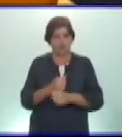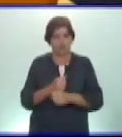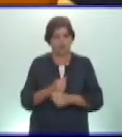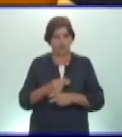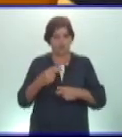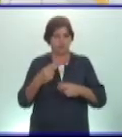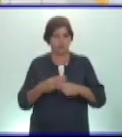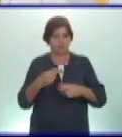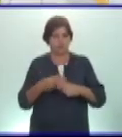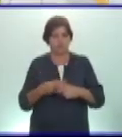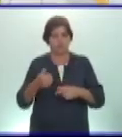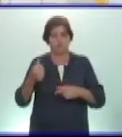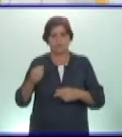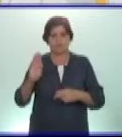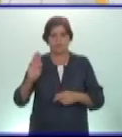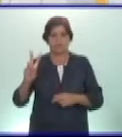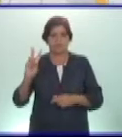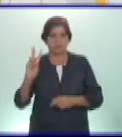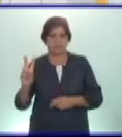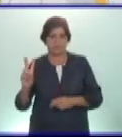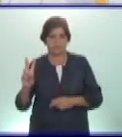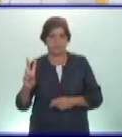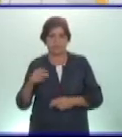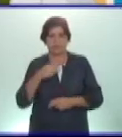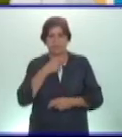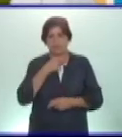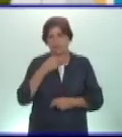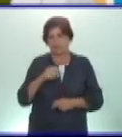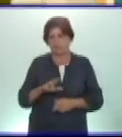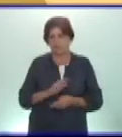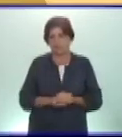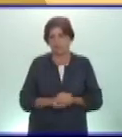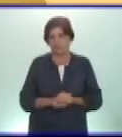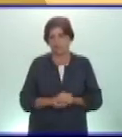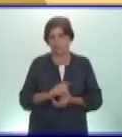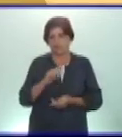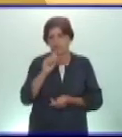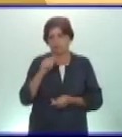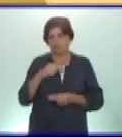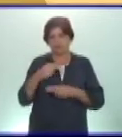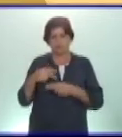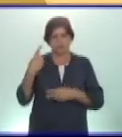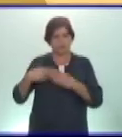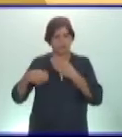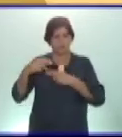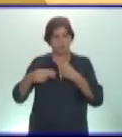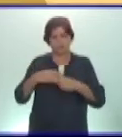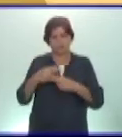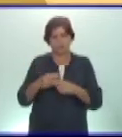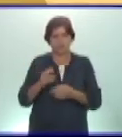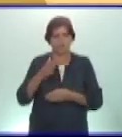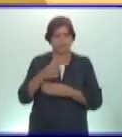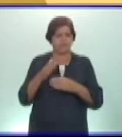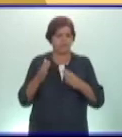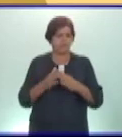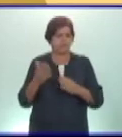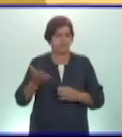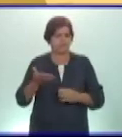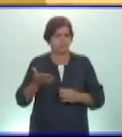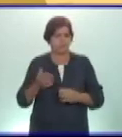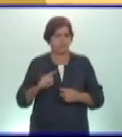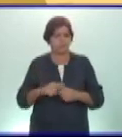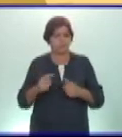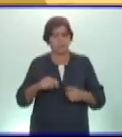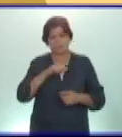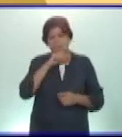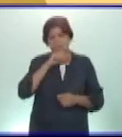llaman adverbios. Veamos, por ejemplo, Michael. ¿Qué hiciste ayer? Ayer me fui a casa muy apurado porque mi mamá está bastante